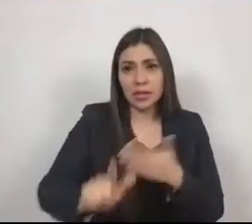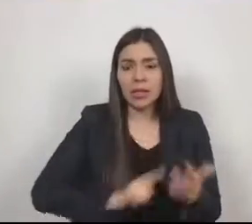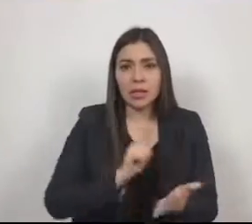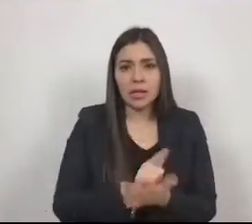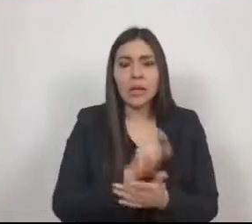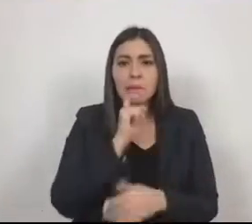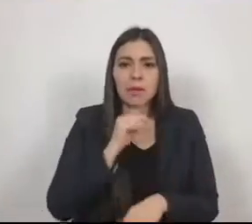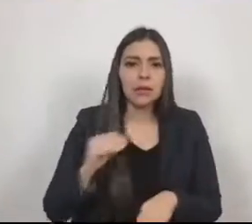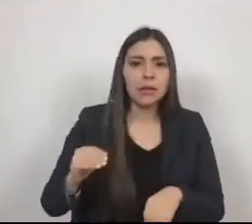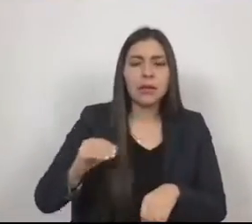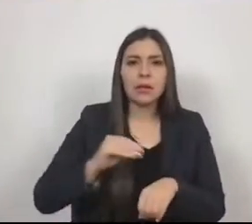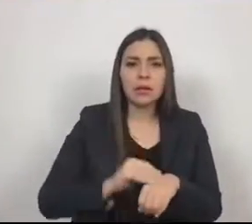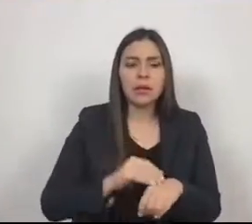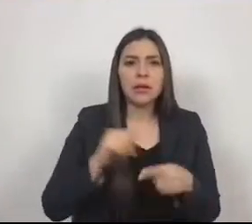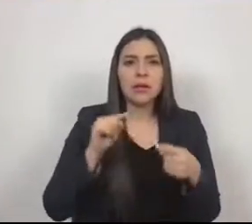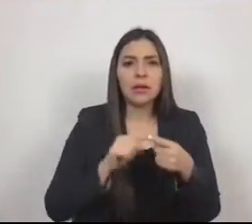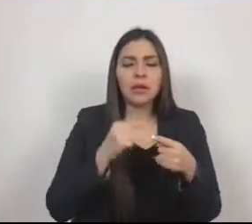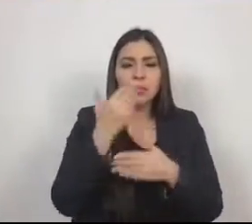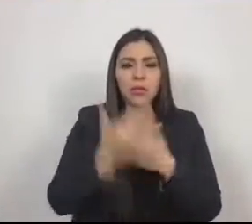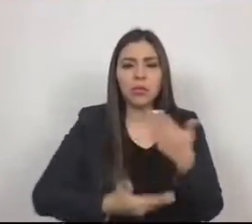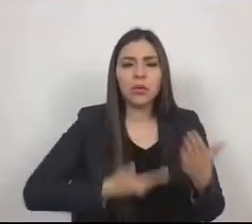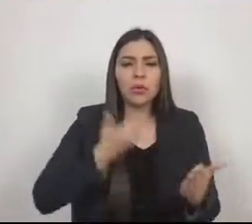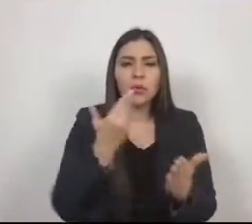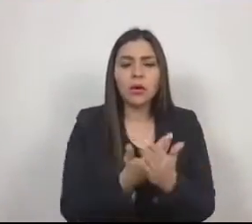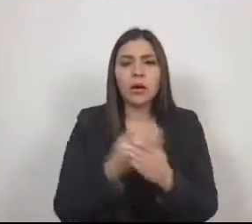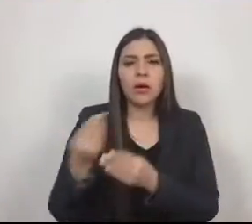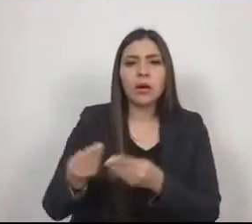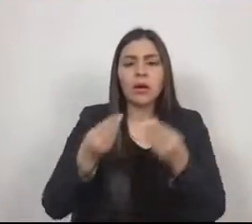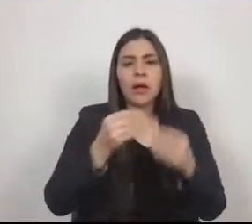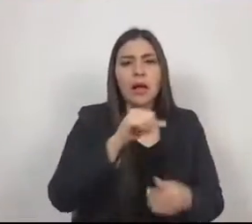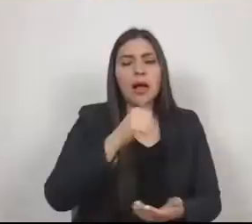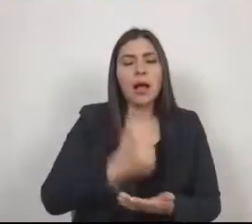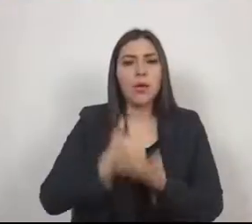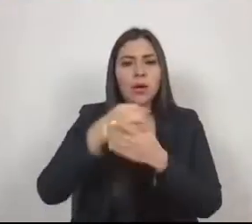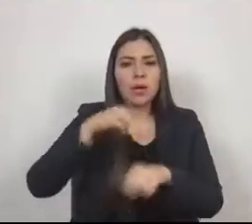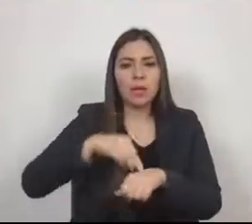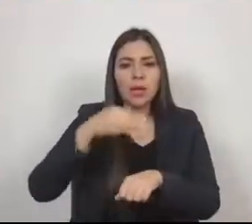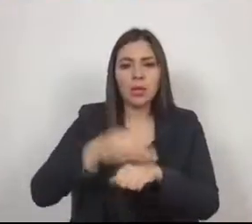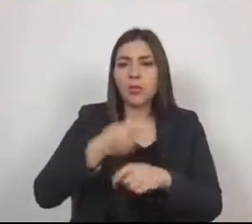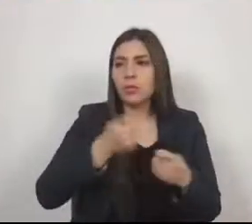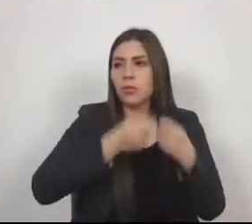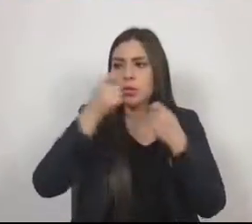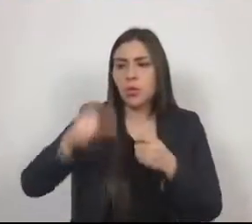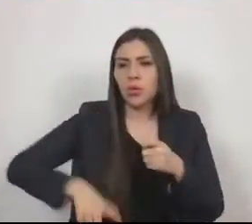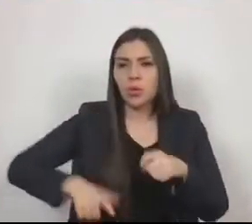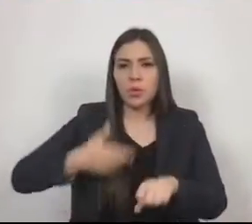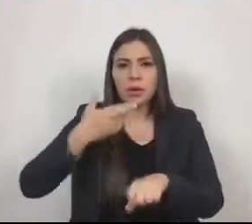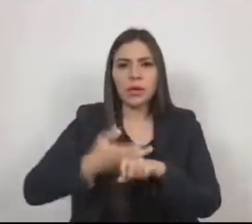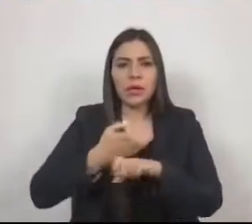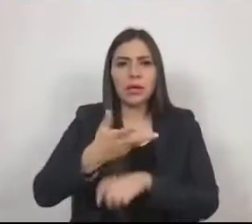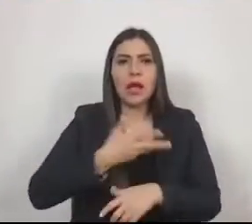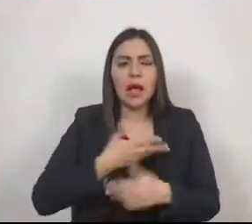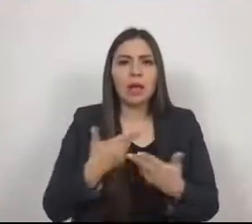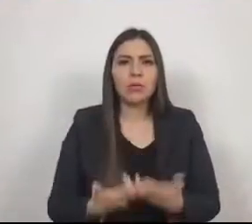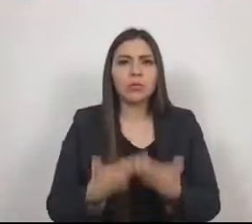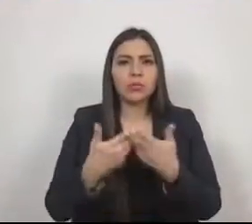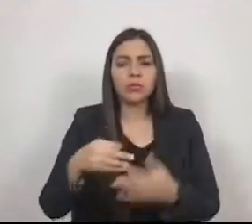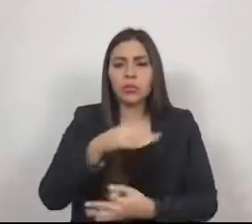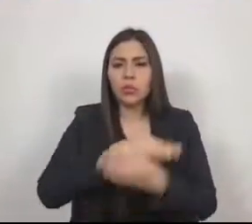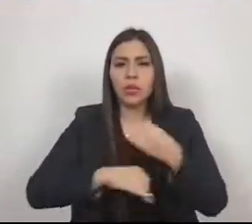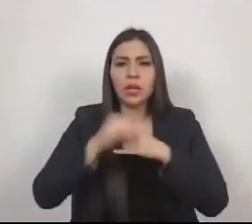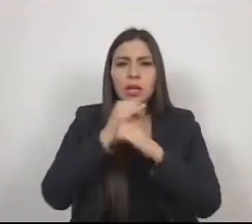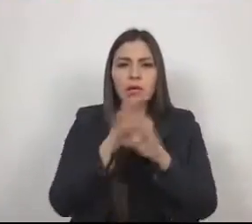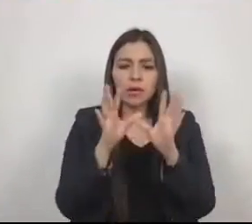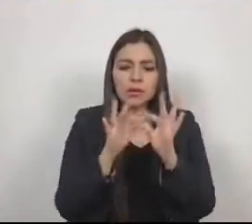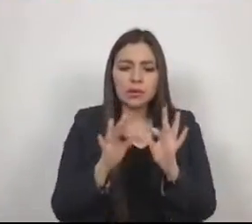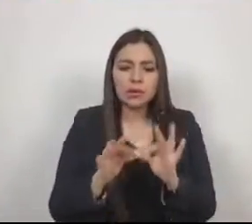como requisito el dictamen técnico que envíe el ayuntamiento al Ejecutivo, que deberá contar con la información necesaria que indique de forma clara y